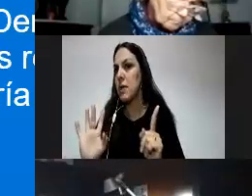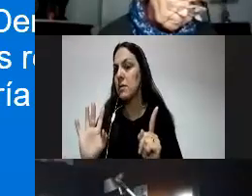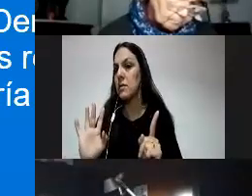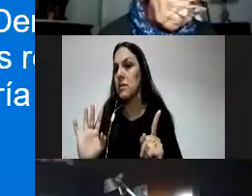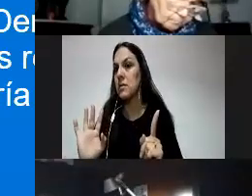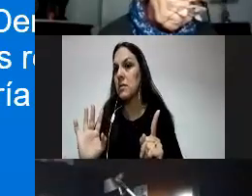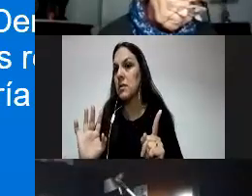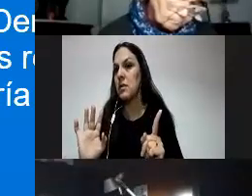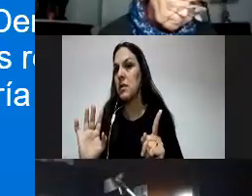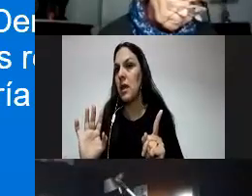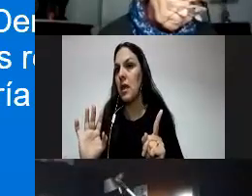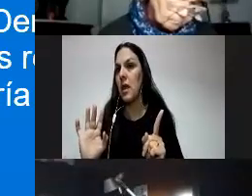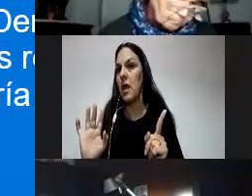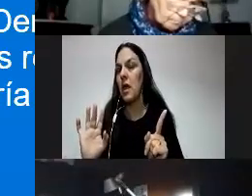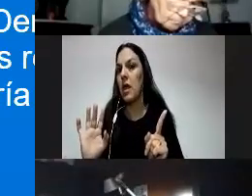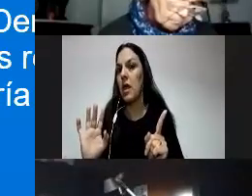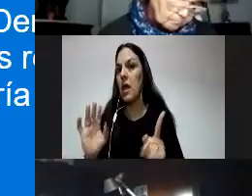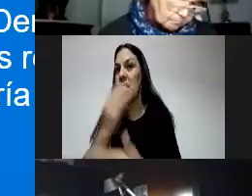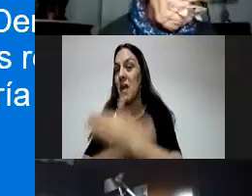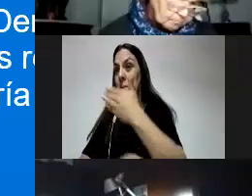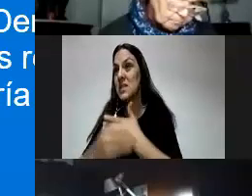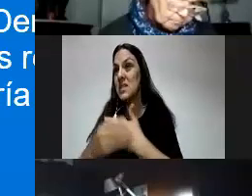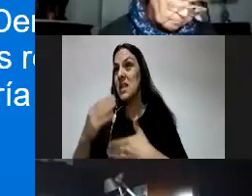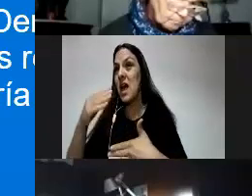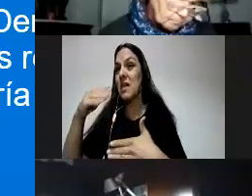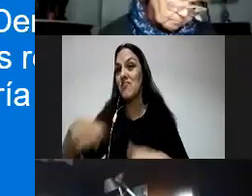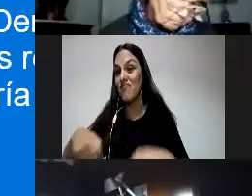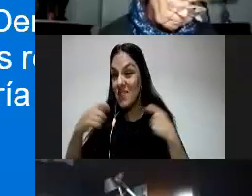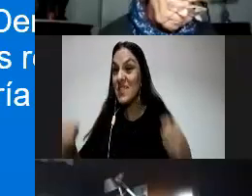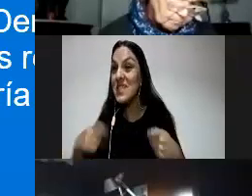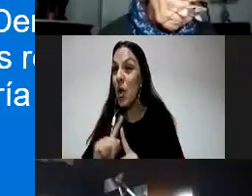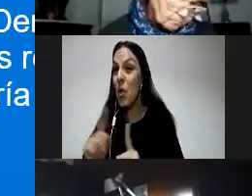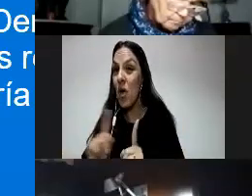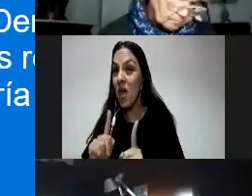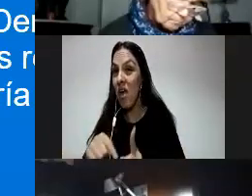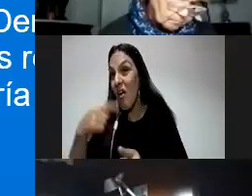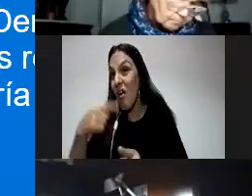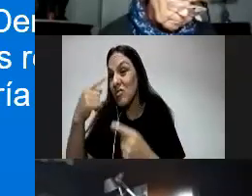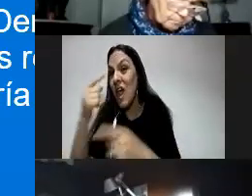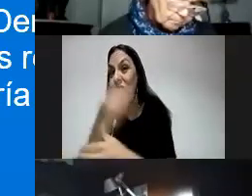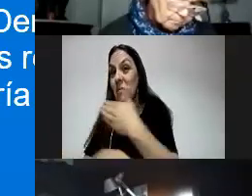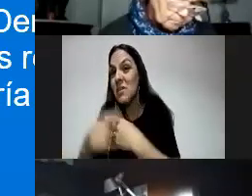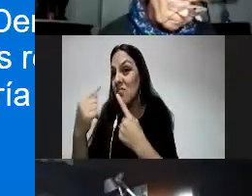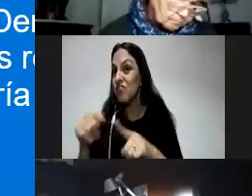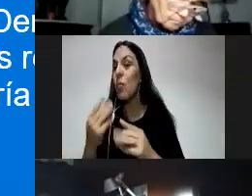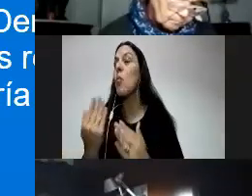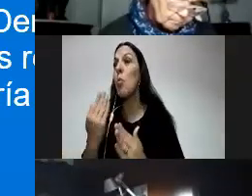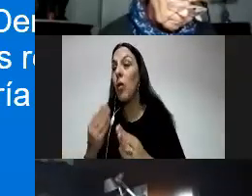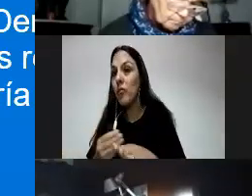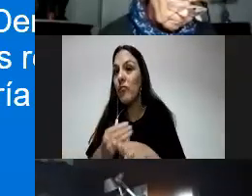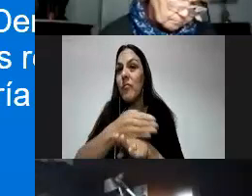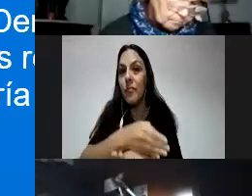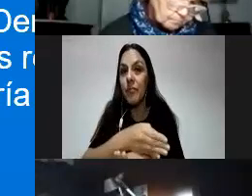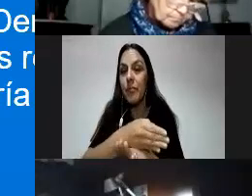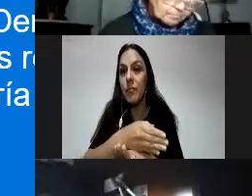la patología de discapacidad motora con silla de rueda, sí podrían ingresar y quedar